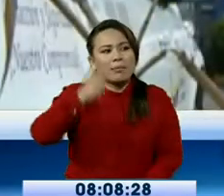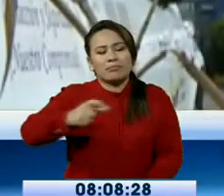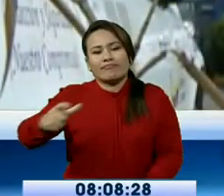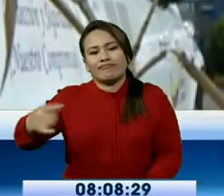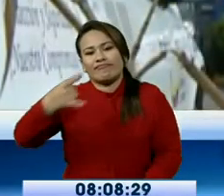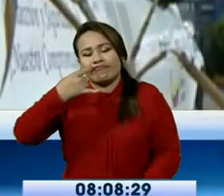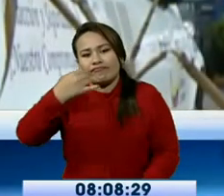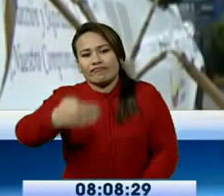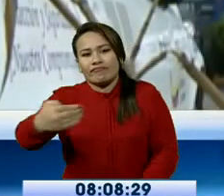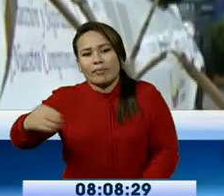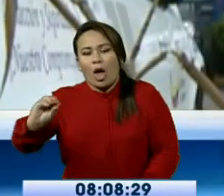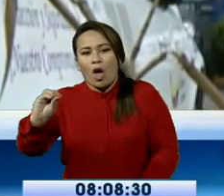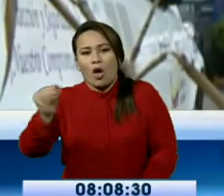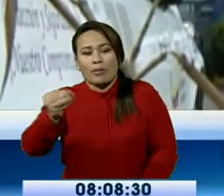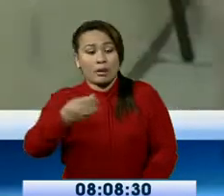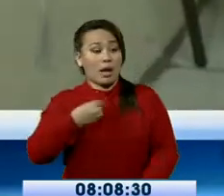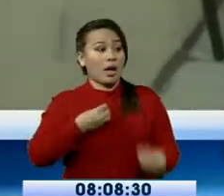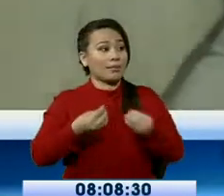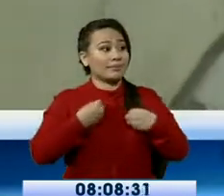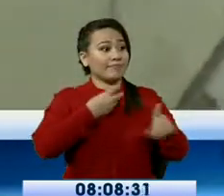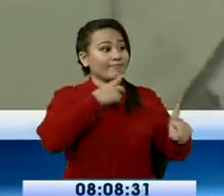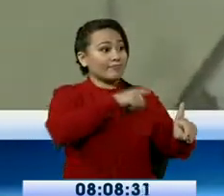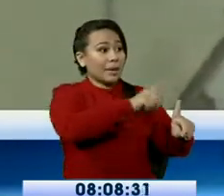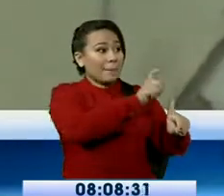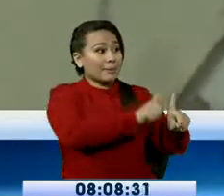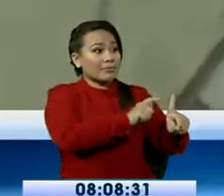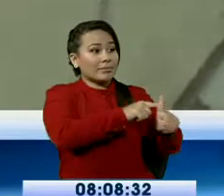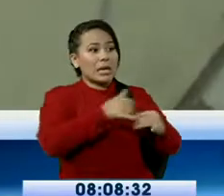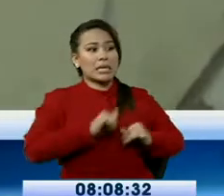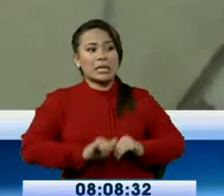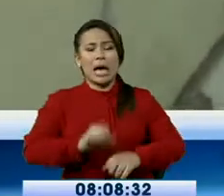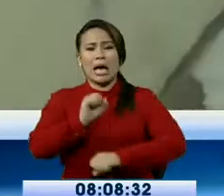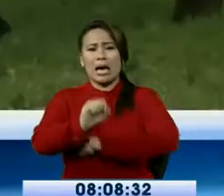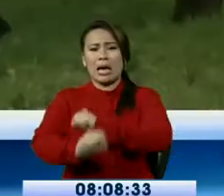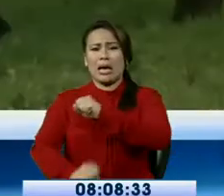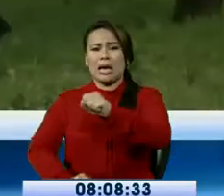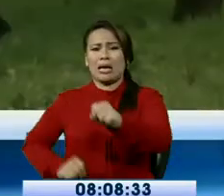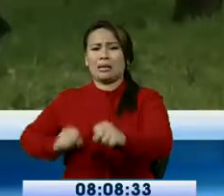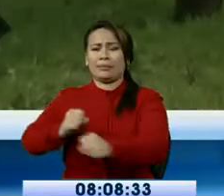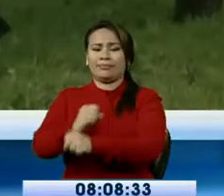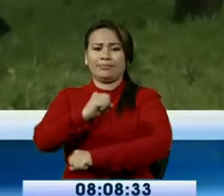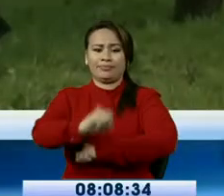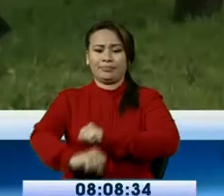De confirmar las sospechas, al individuo le esperan largos años tras las rejas, así las